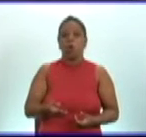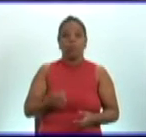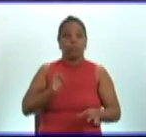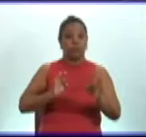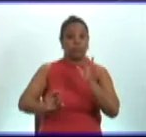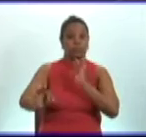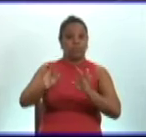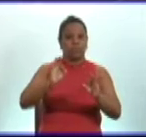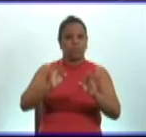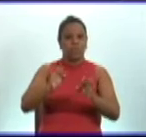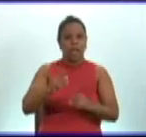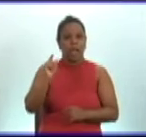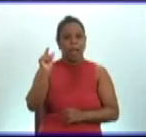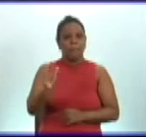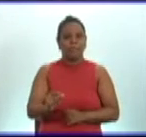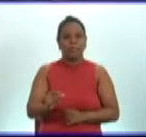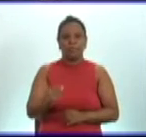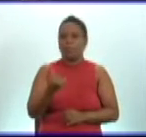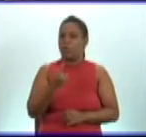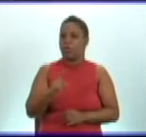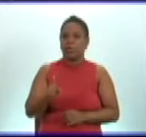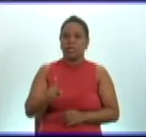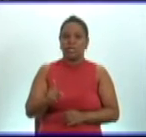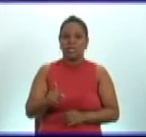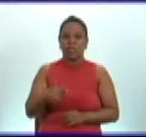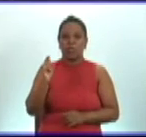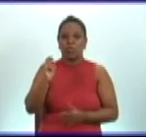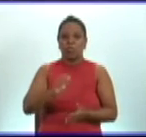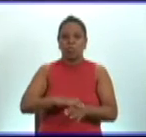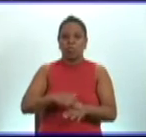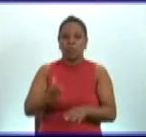al inocente. Y lo son mis defendidos.